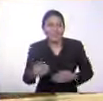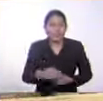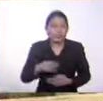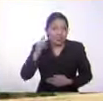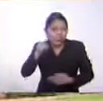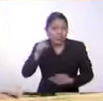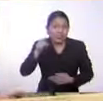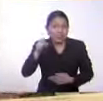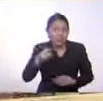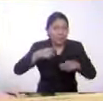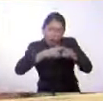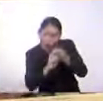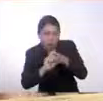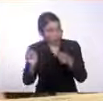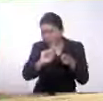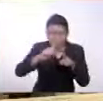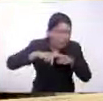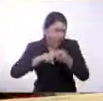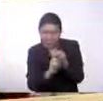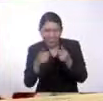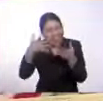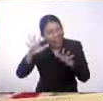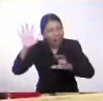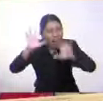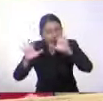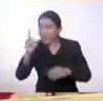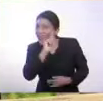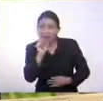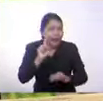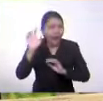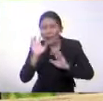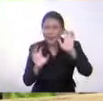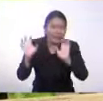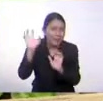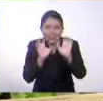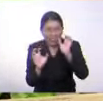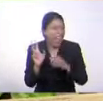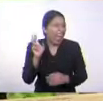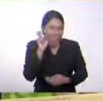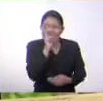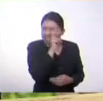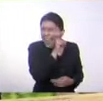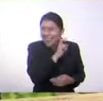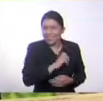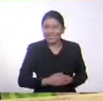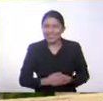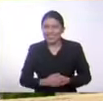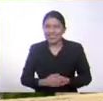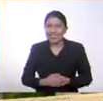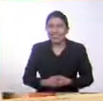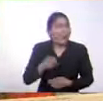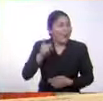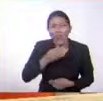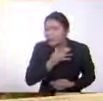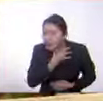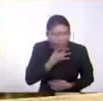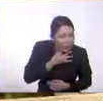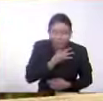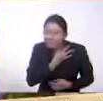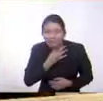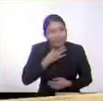Es un mono que no es un mono y parece un oso, pero no es oso, qué misterioso. Es tan